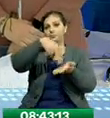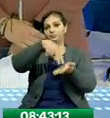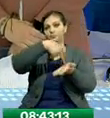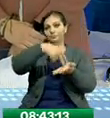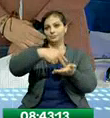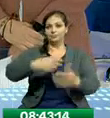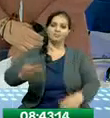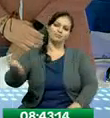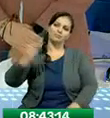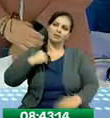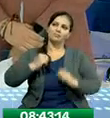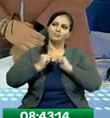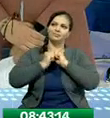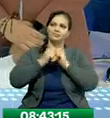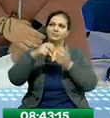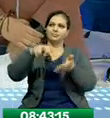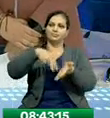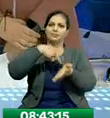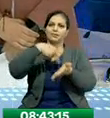conmigo